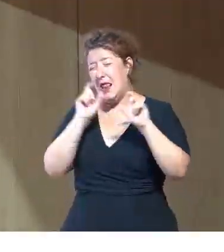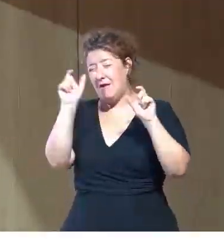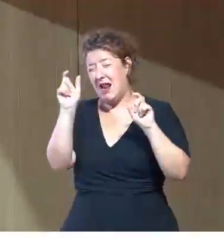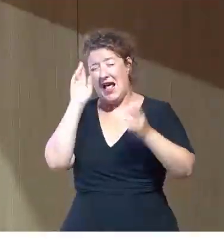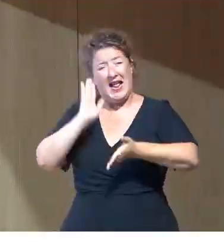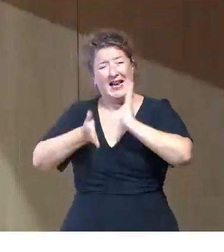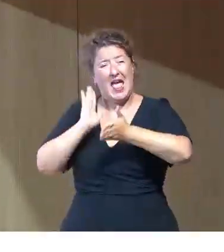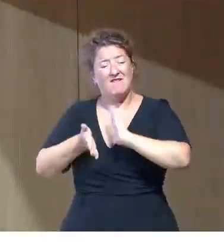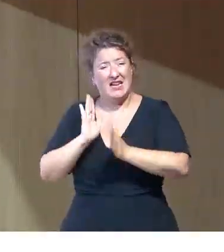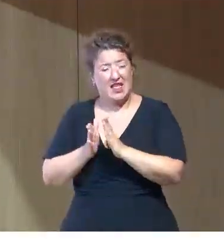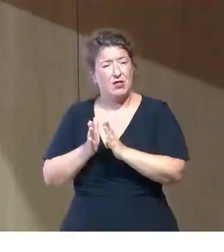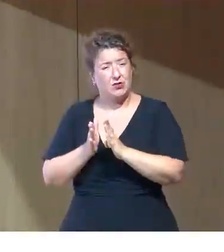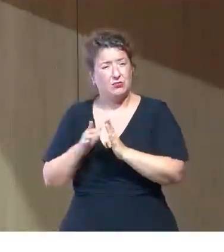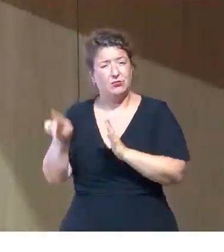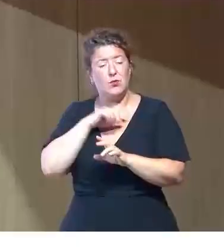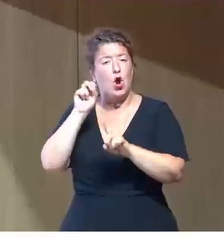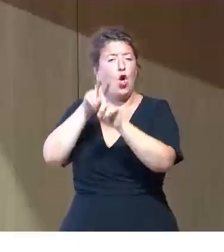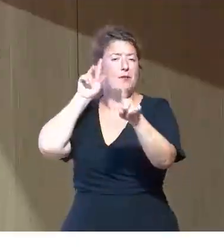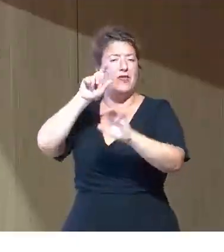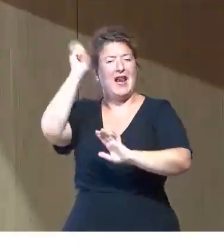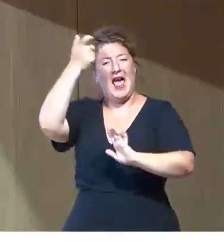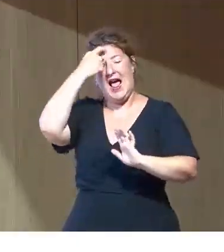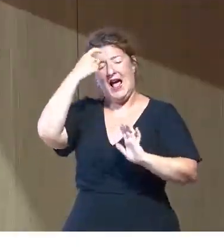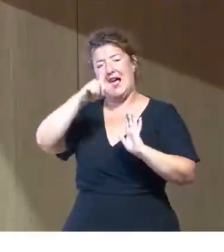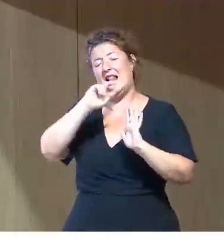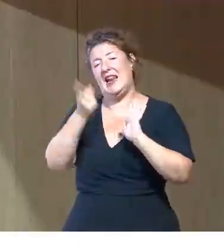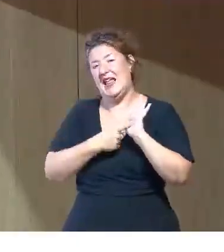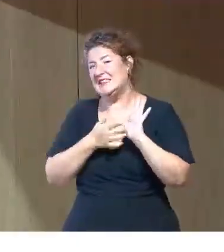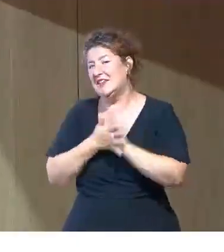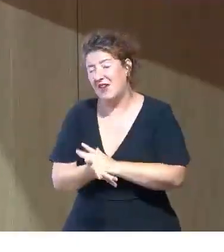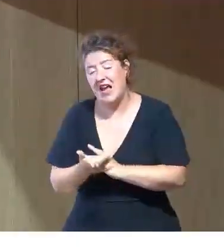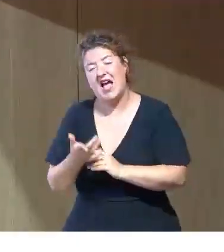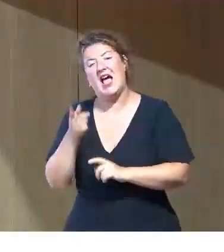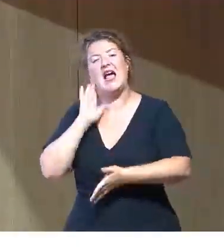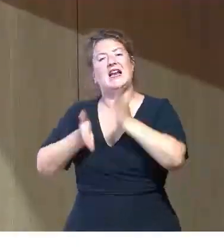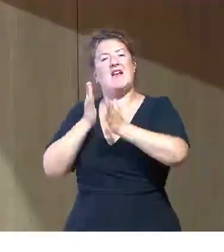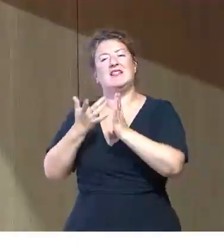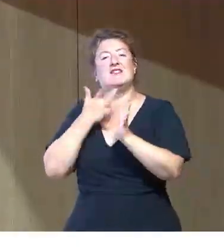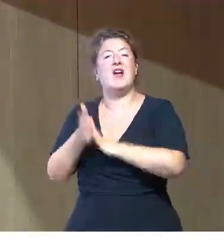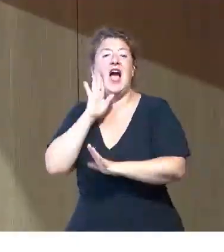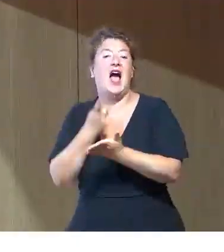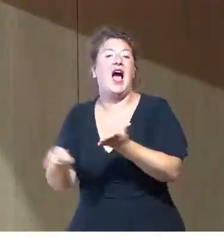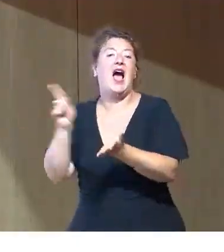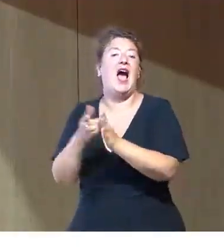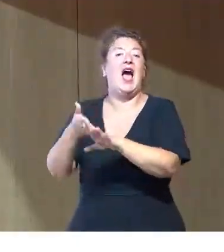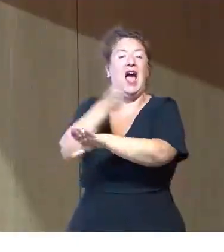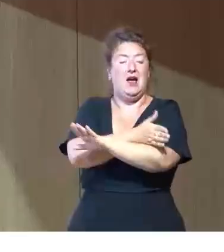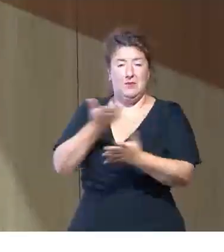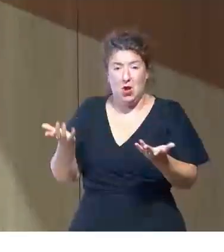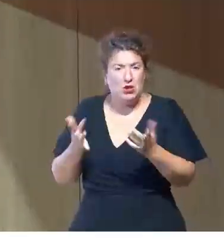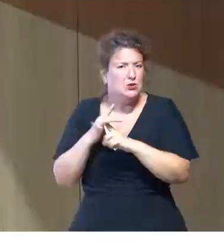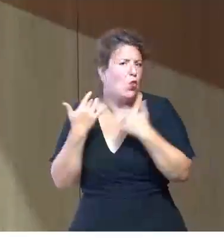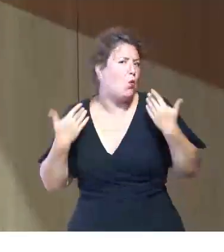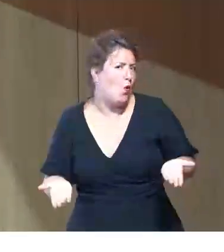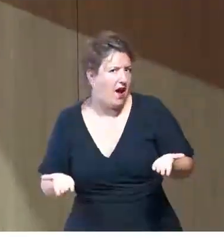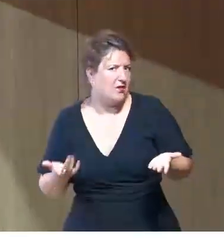mucho con el propio marco de como está concebida la ley rehabilitaciones volver a un estado actual pero que a qué estado actual vamos a